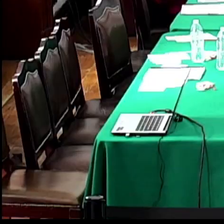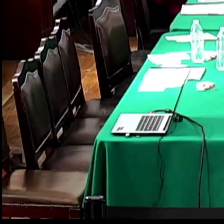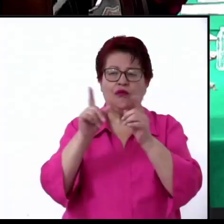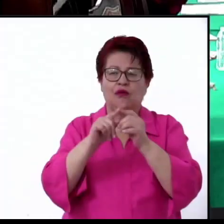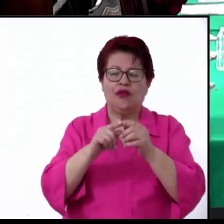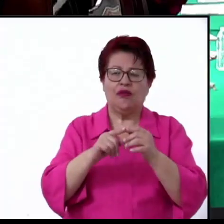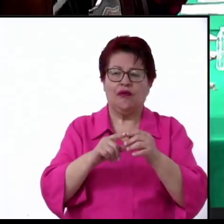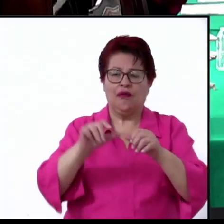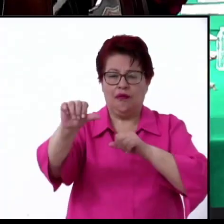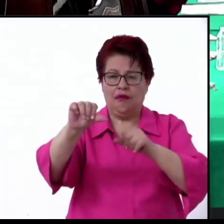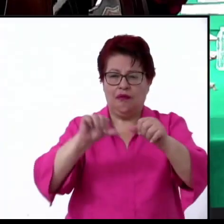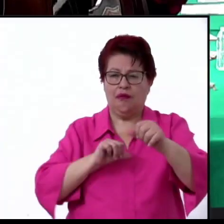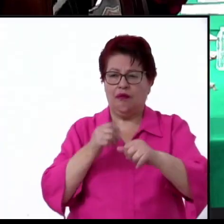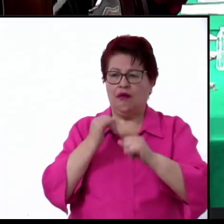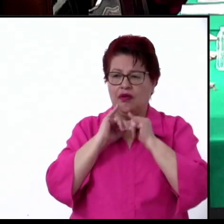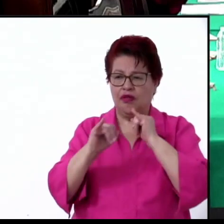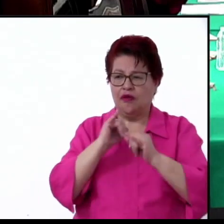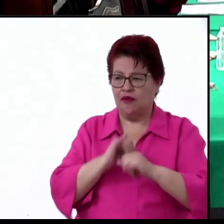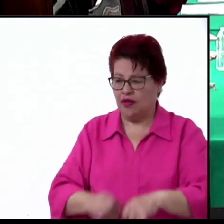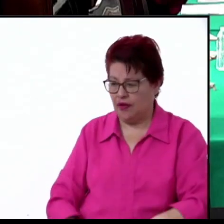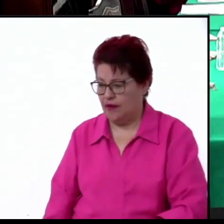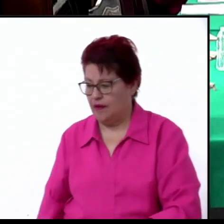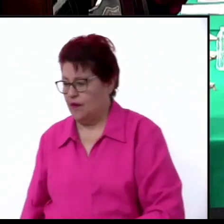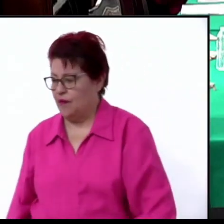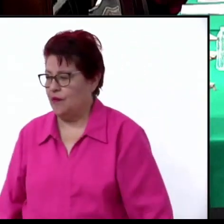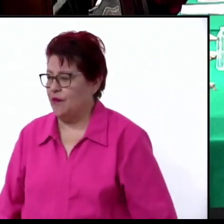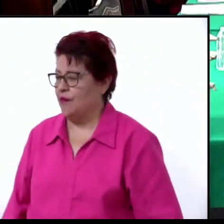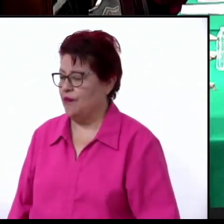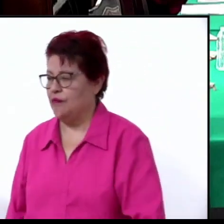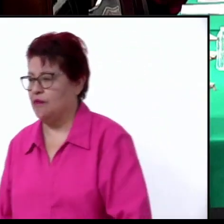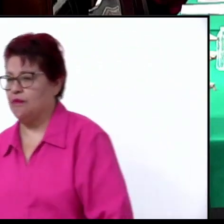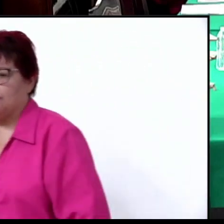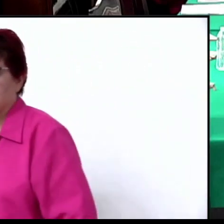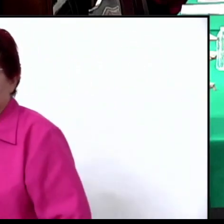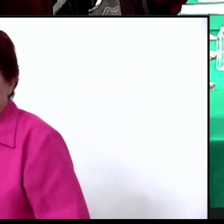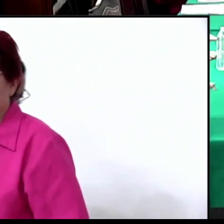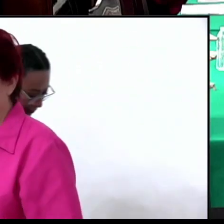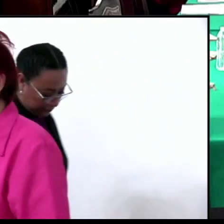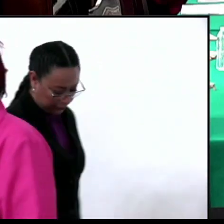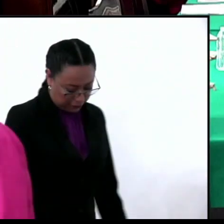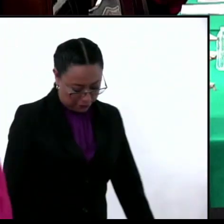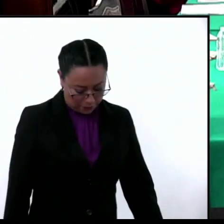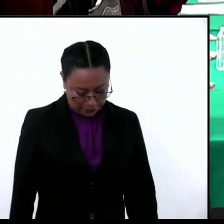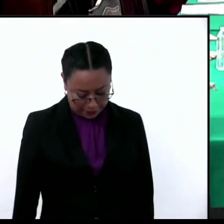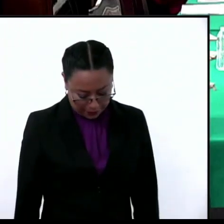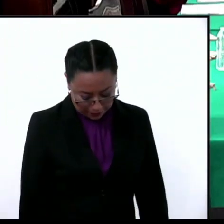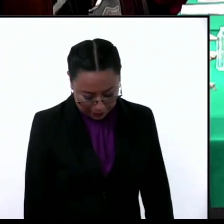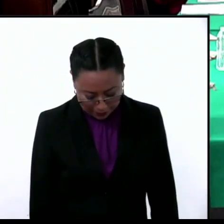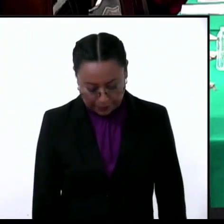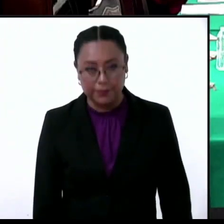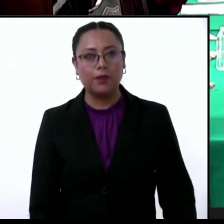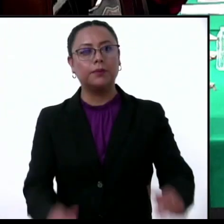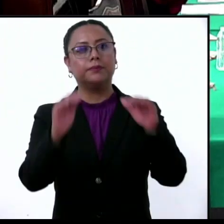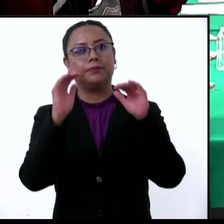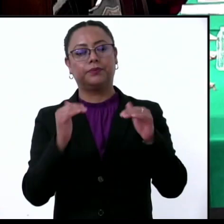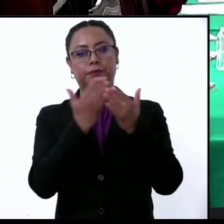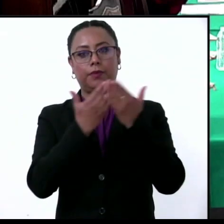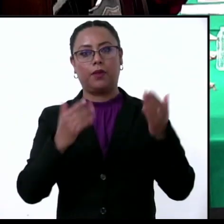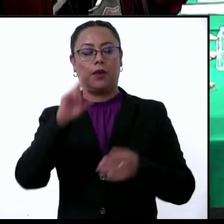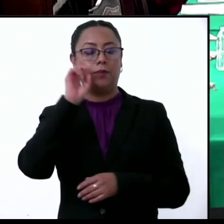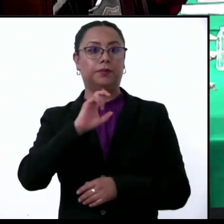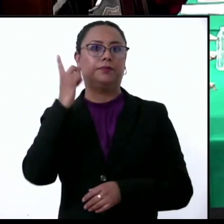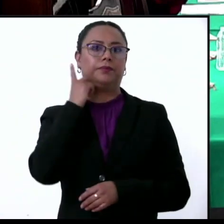cuanto, diputada presidenta. Muchas gracias, diputada. A continuación, se otorga la palabra a la diputada Leticia